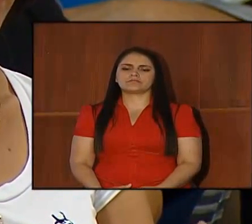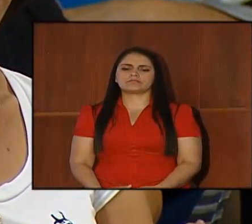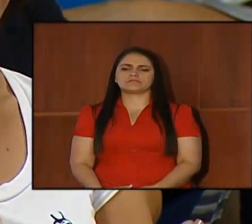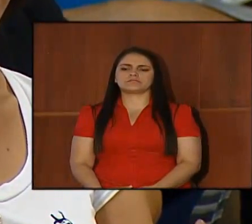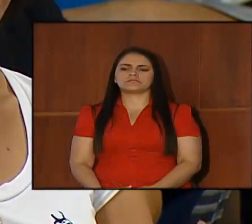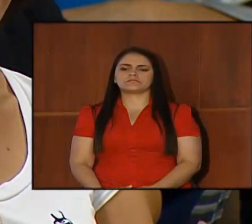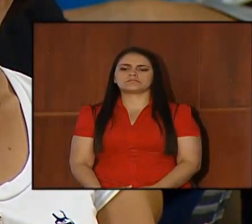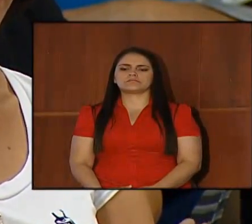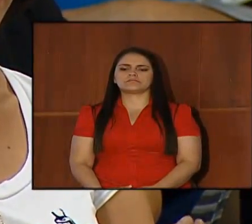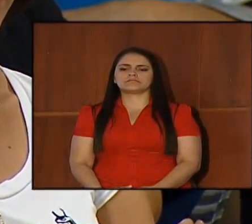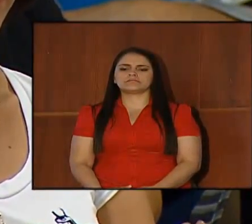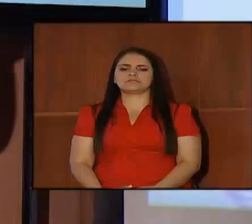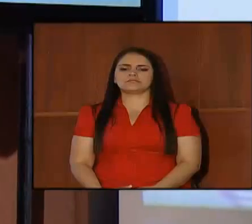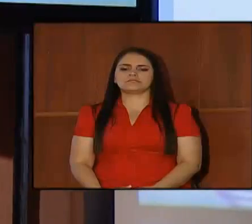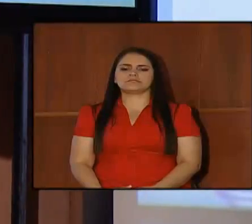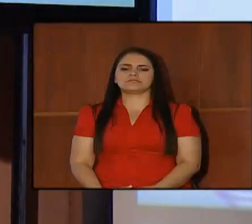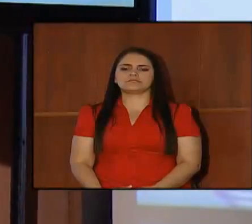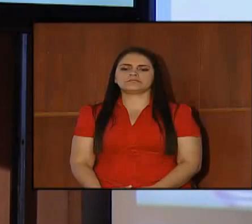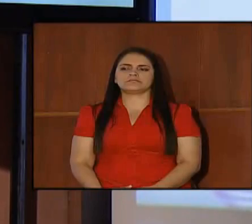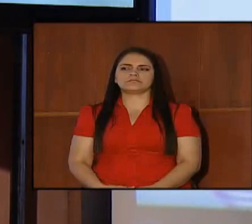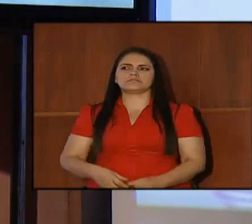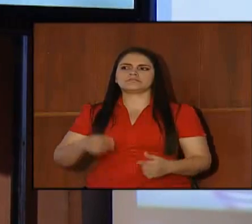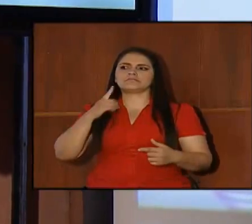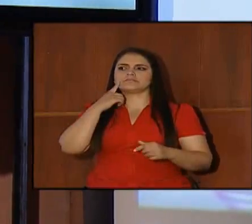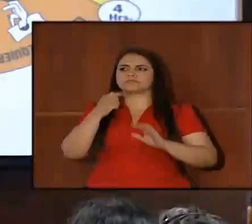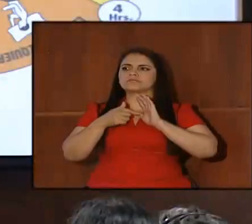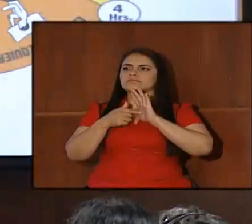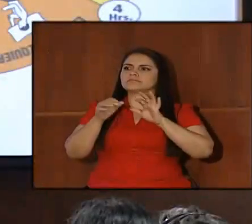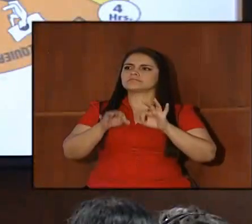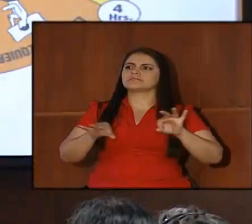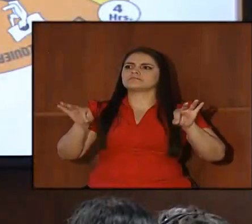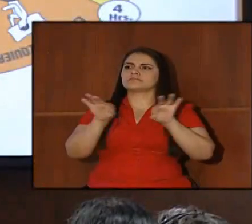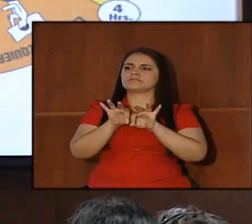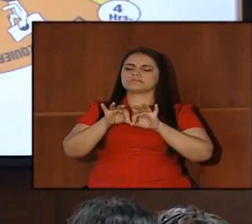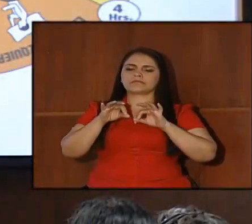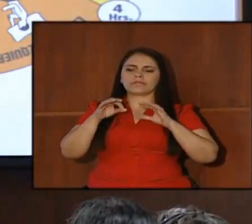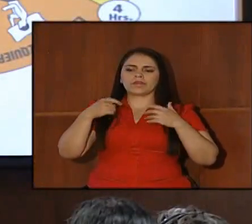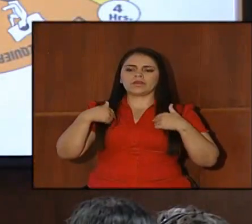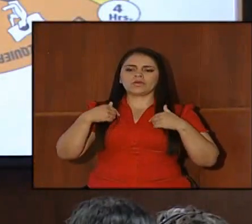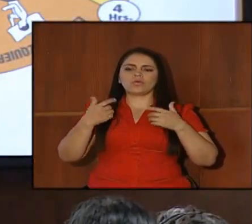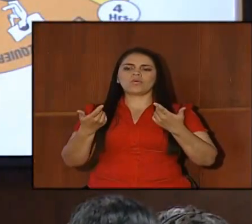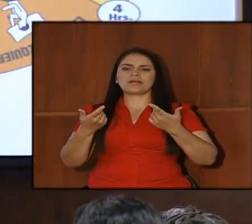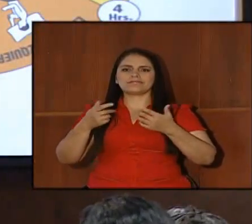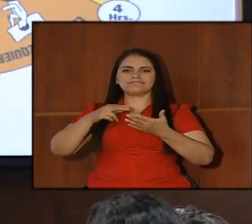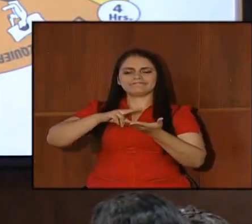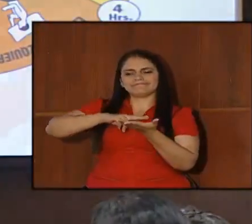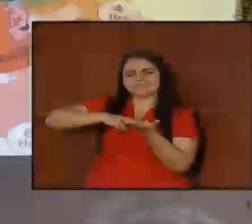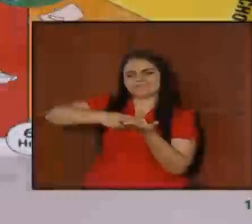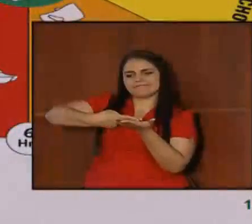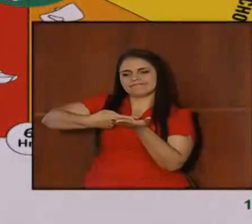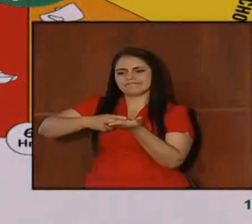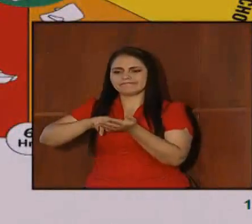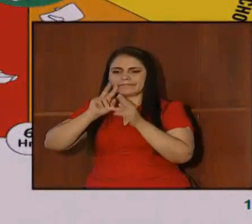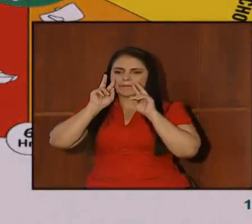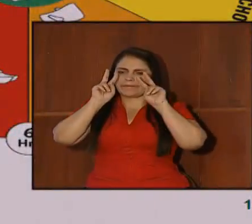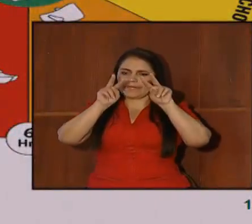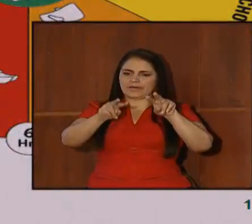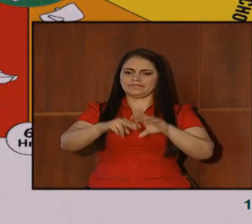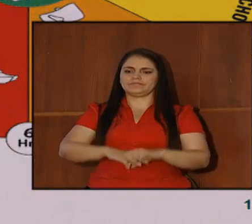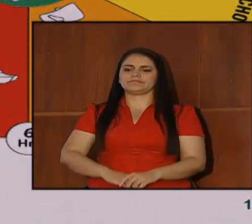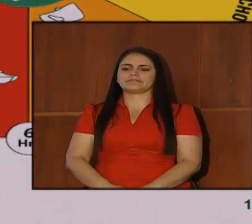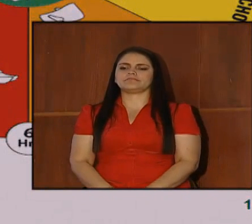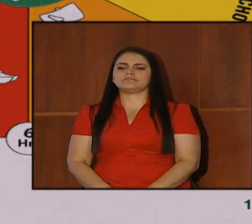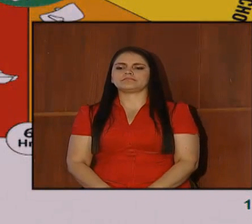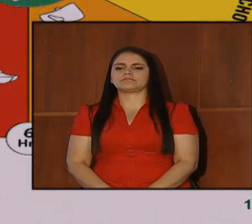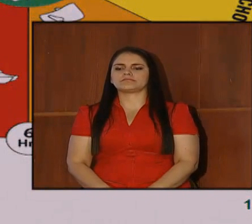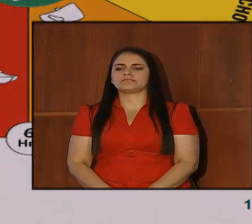Los cambios de posición son la medida más importante para prevenir úlceras por presión. El paciente,